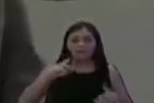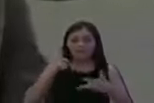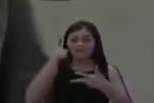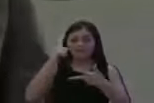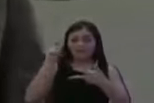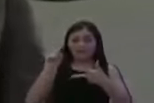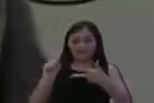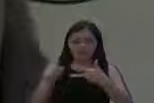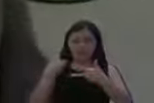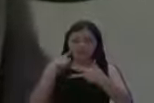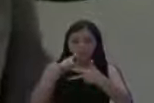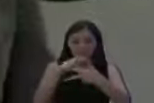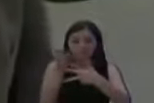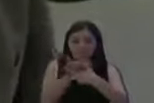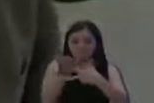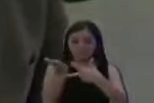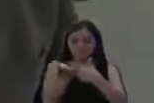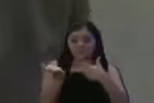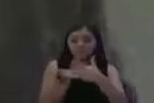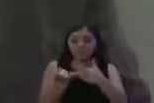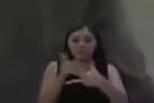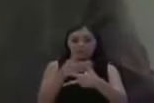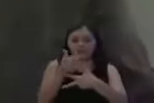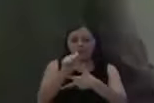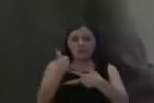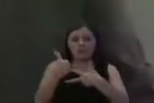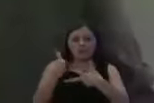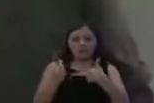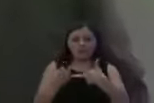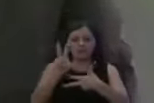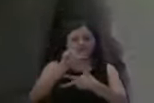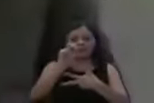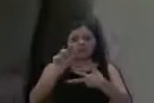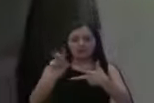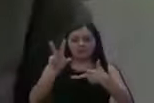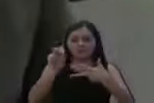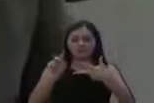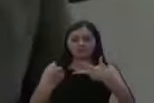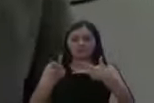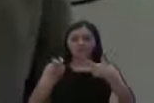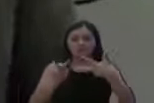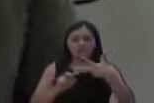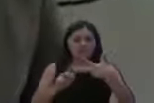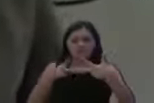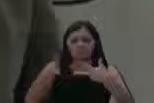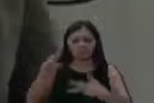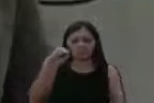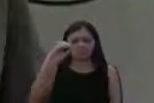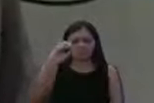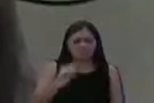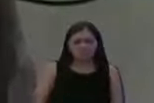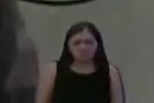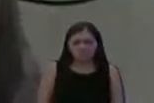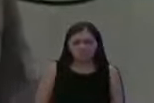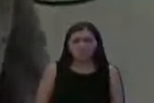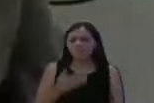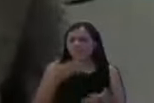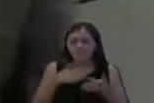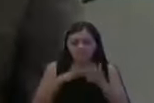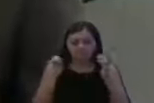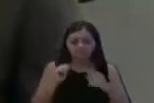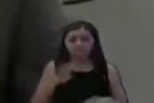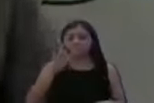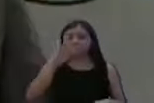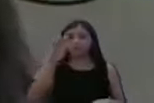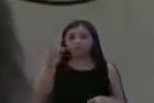30,000 por hijo y no pagan absolutamente nada supongamos que sea el patrimonio 300,000 40% la